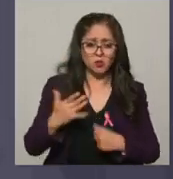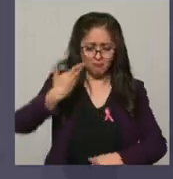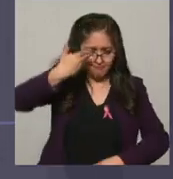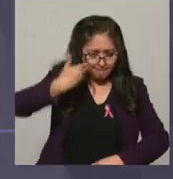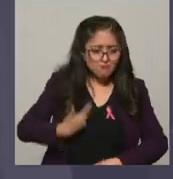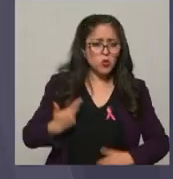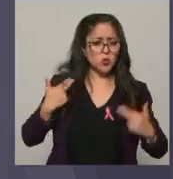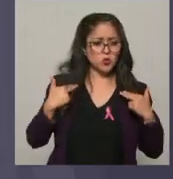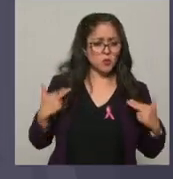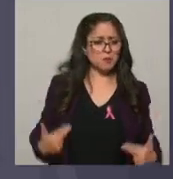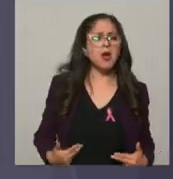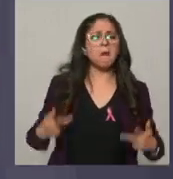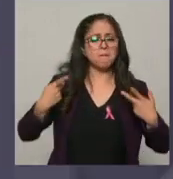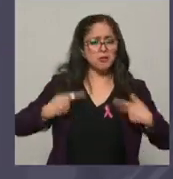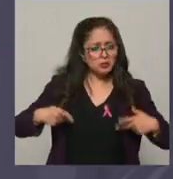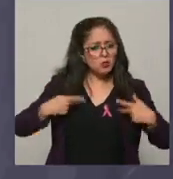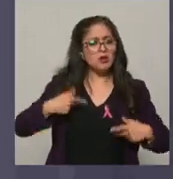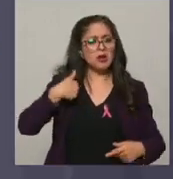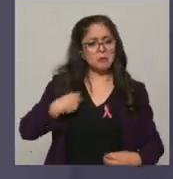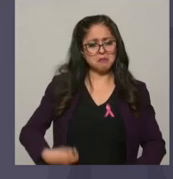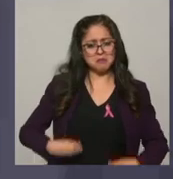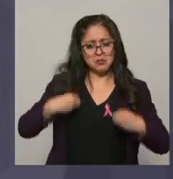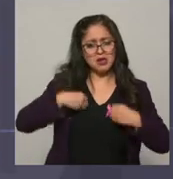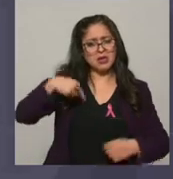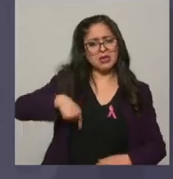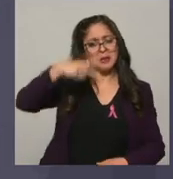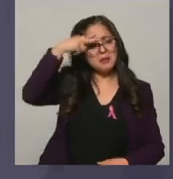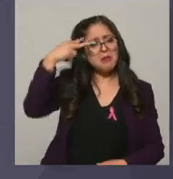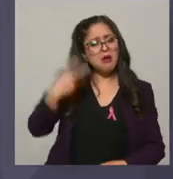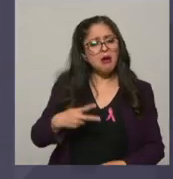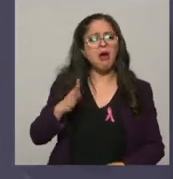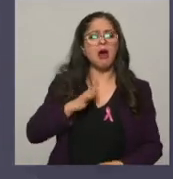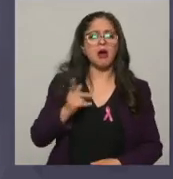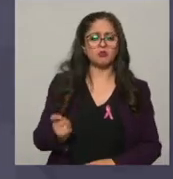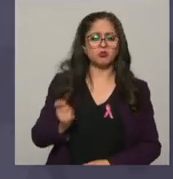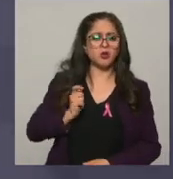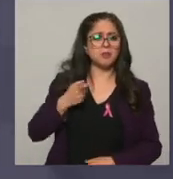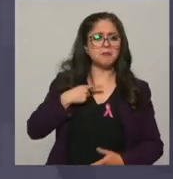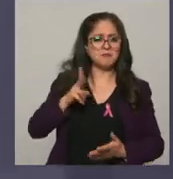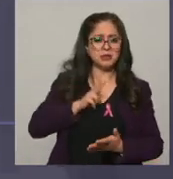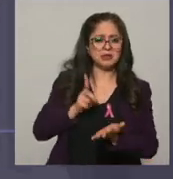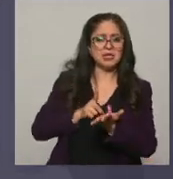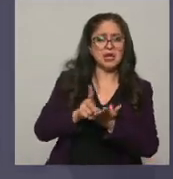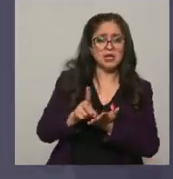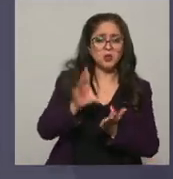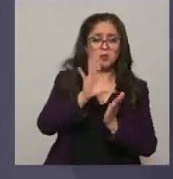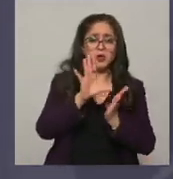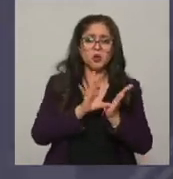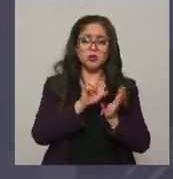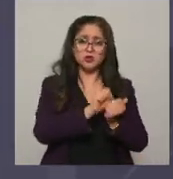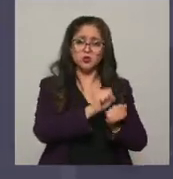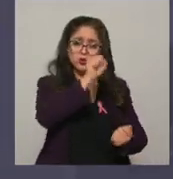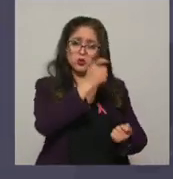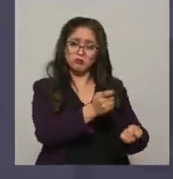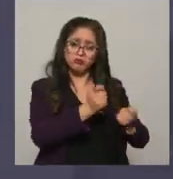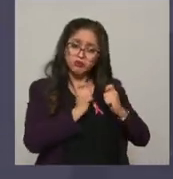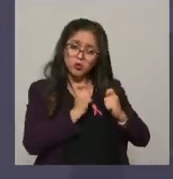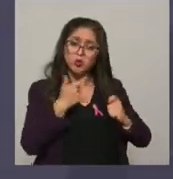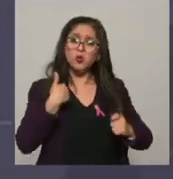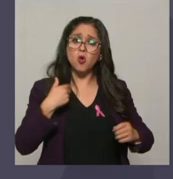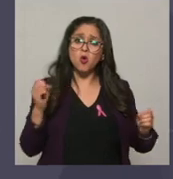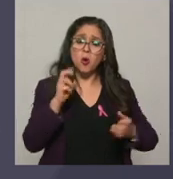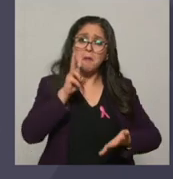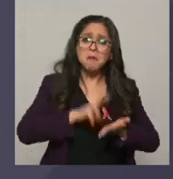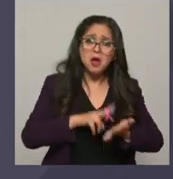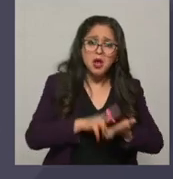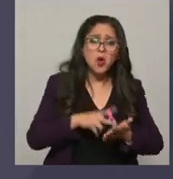como persona, como individuo de este país, yo tengo mis propios derechos que la Constitución me los avala. Y si no los hacemos valer, no